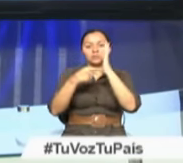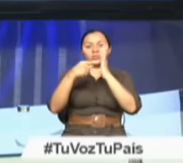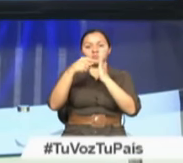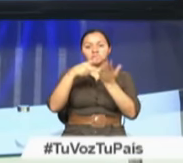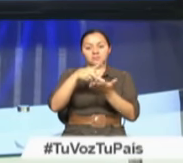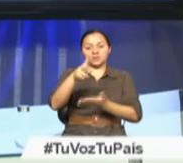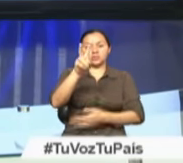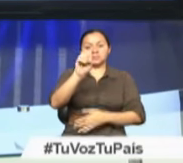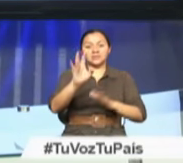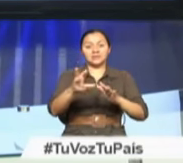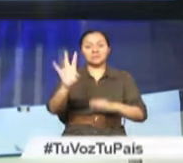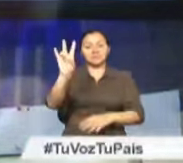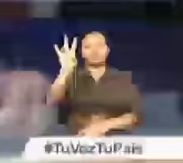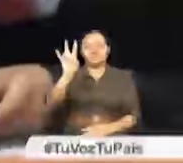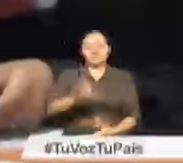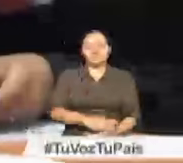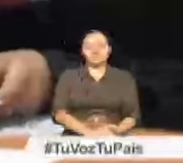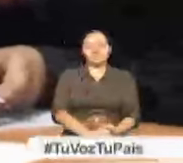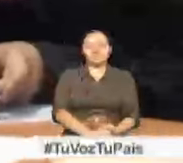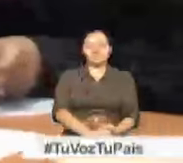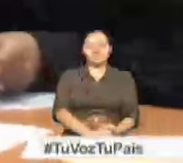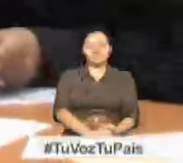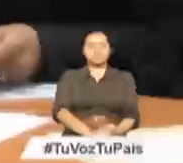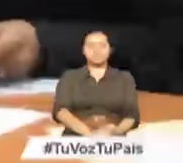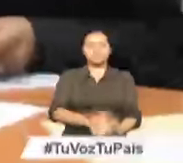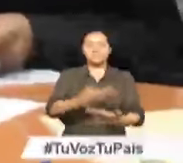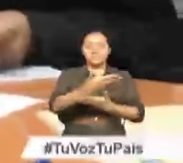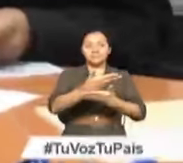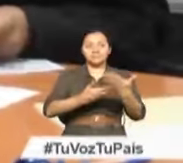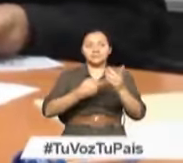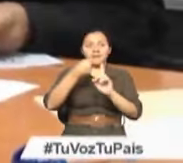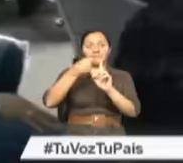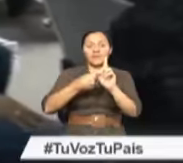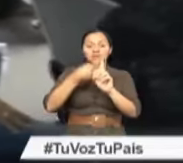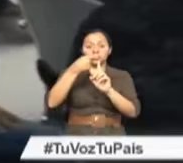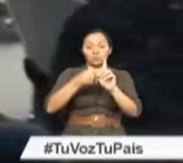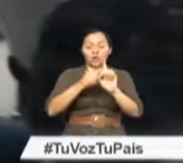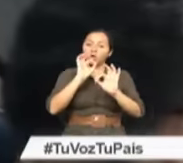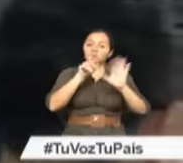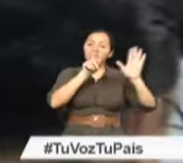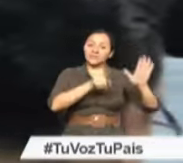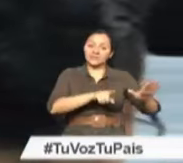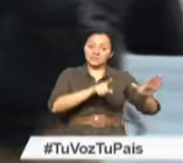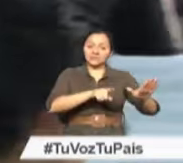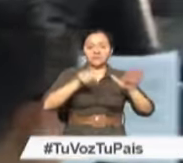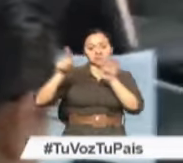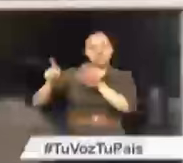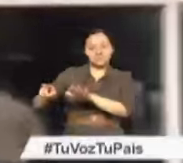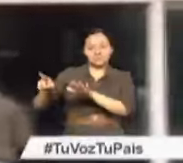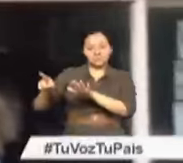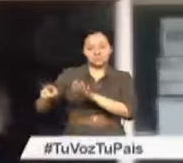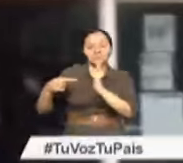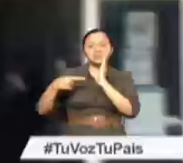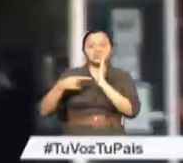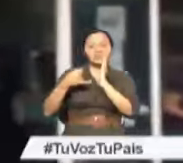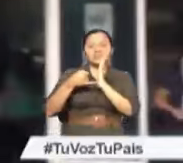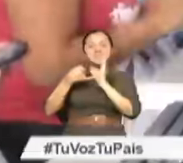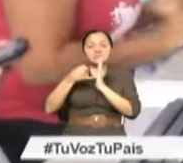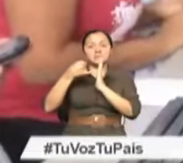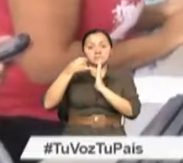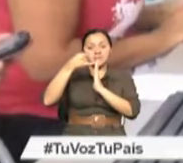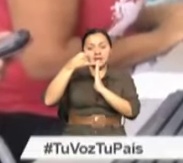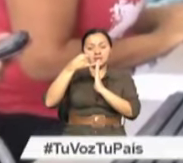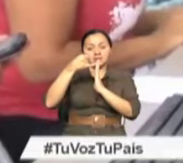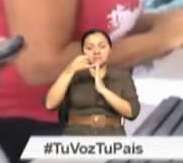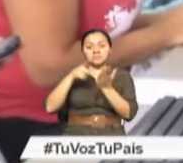del 2017. Las declaraciones mensuales y semestrales del impuesto al valor agregado IVA, del anticipo al